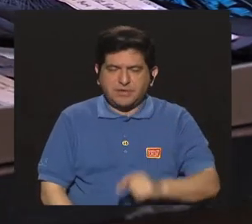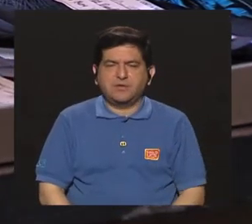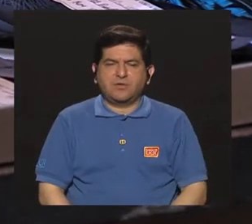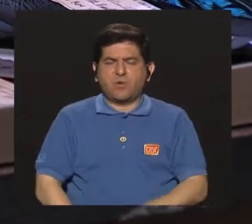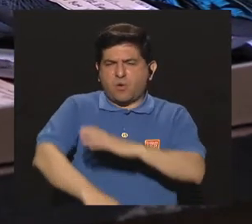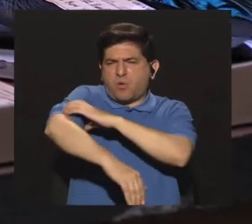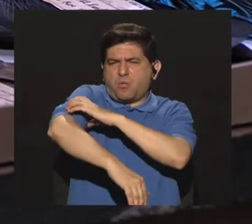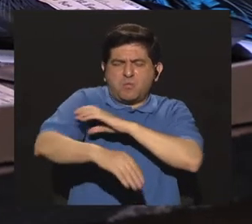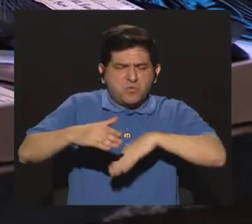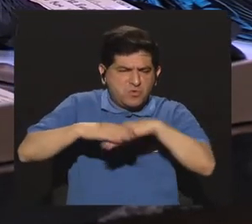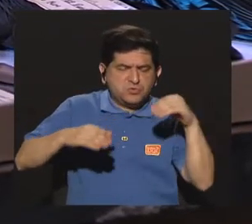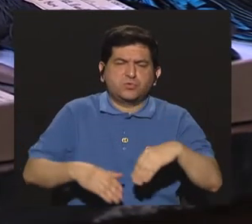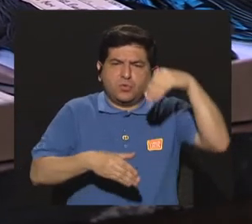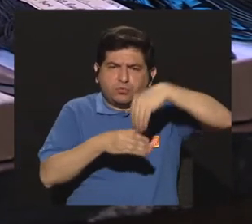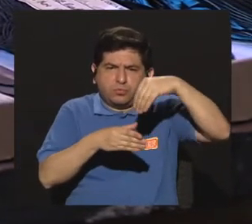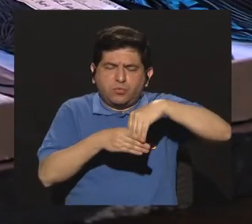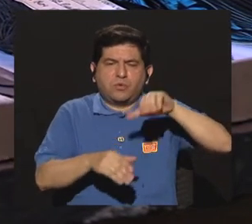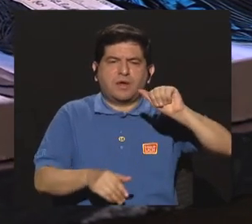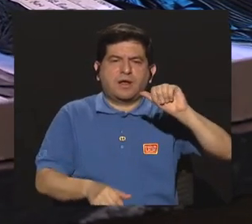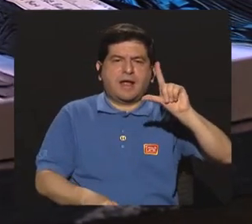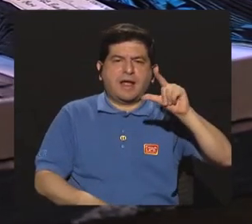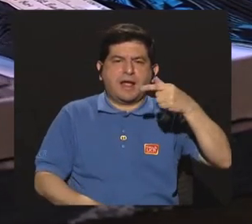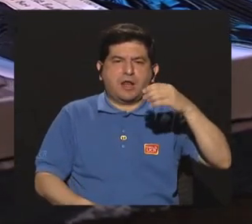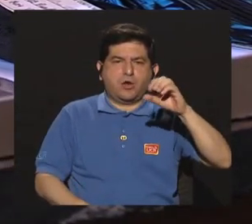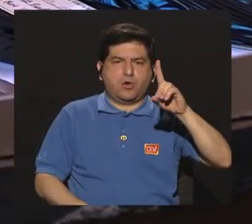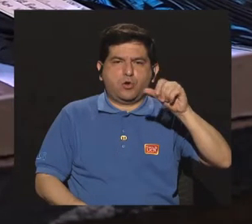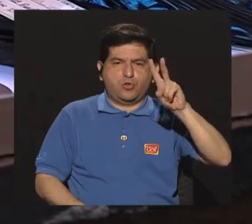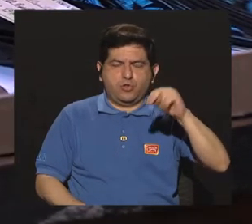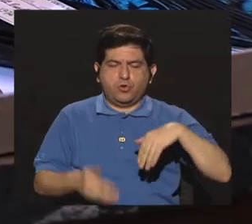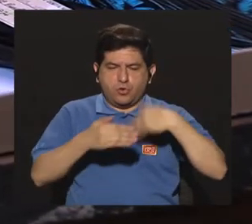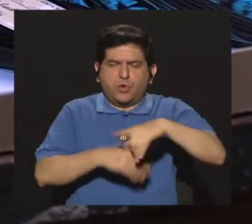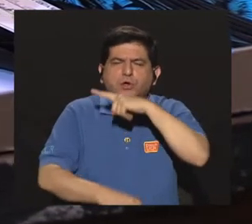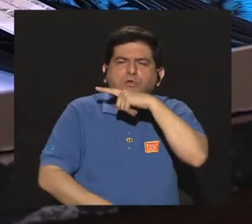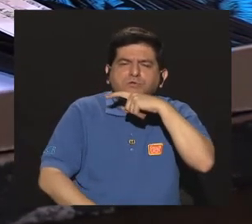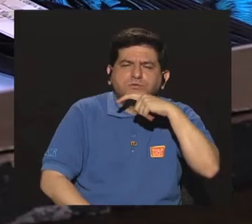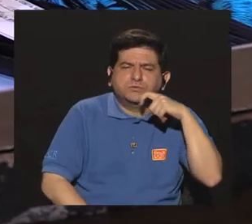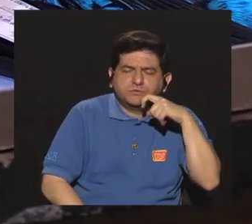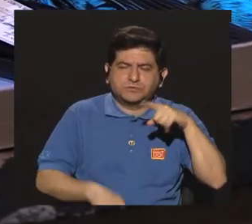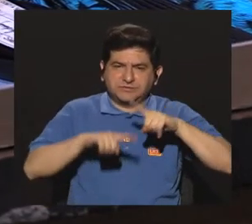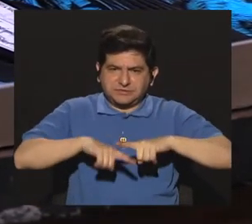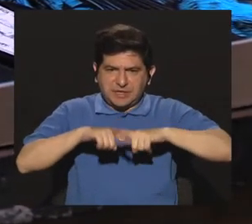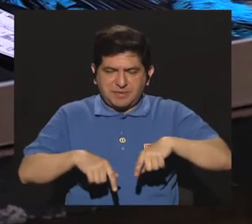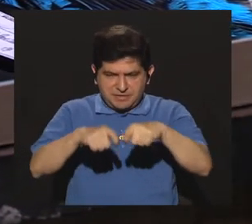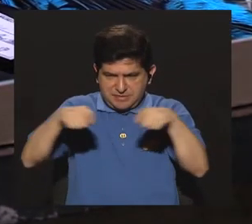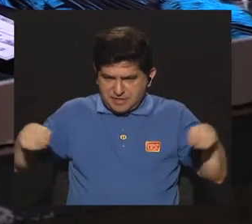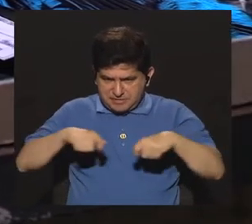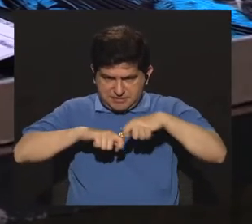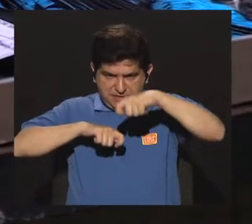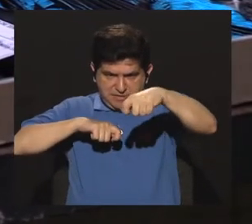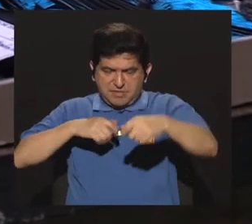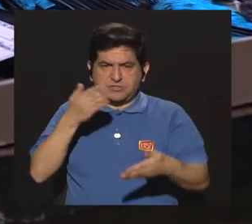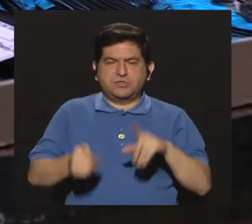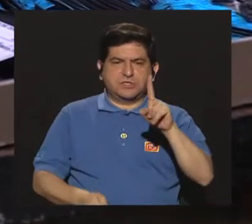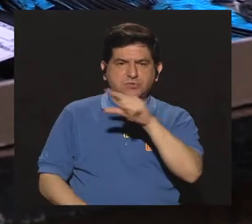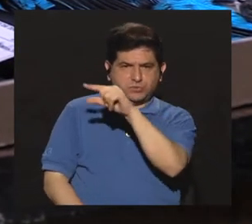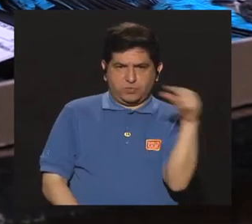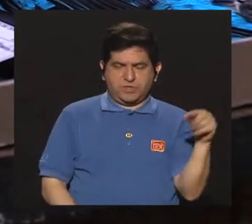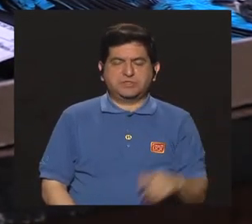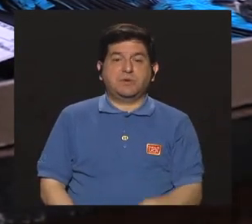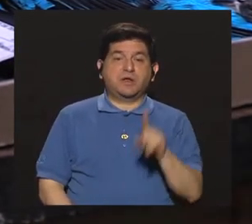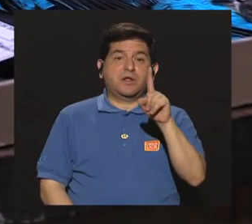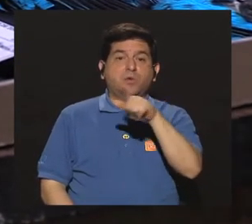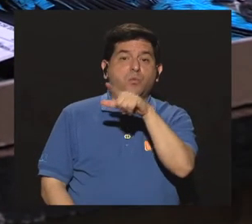músculo swan se rellena con algodón y posteriormente se seca de dependiendo el tamaño de la especie puede ser de